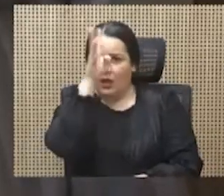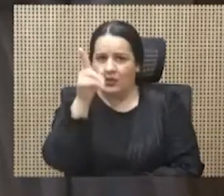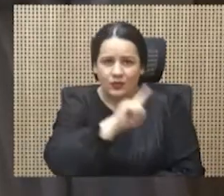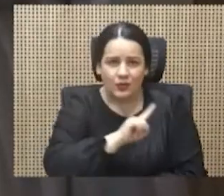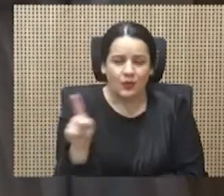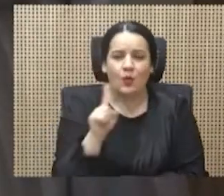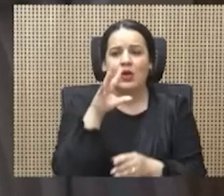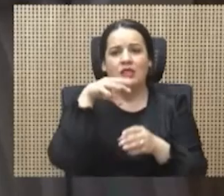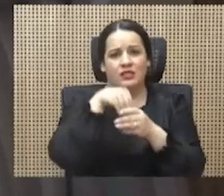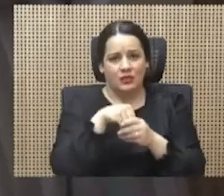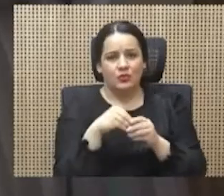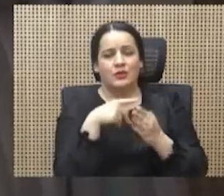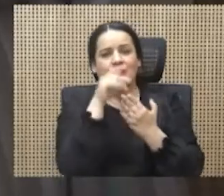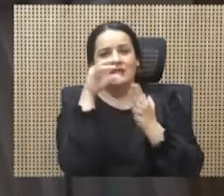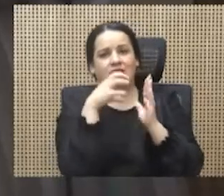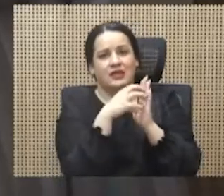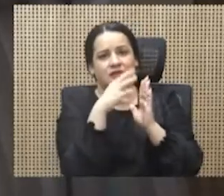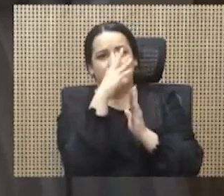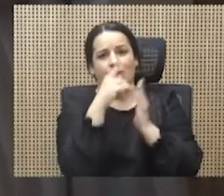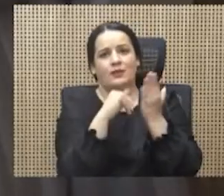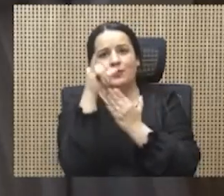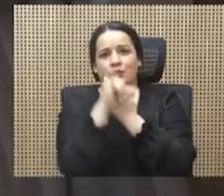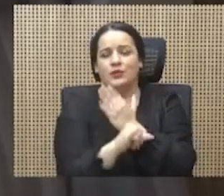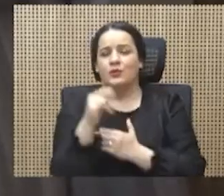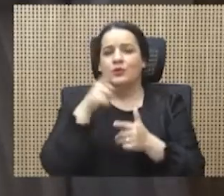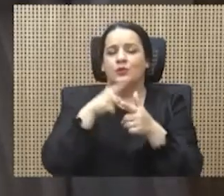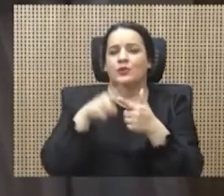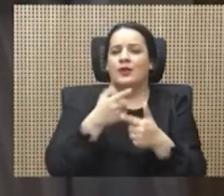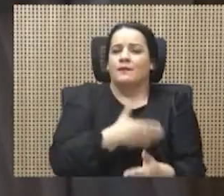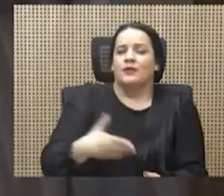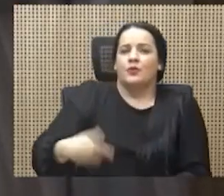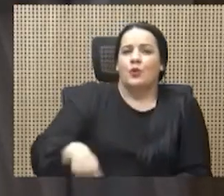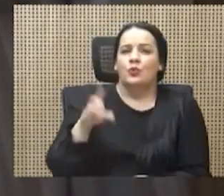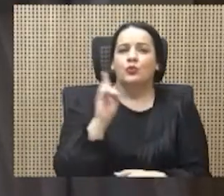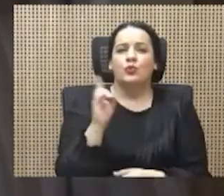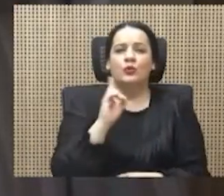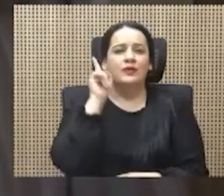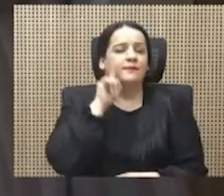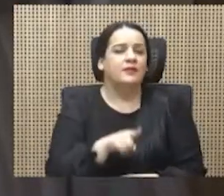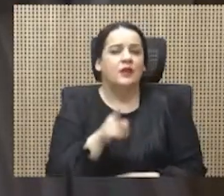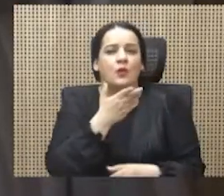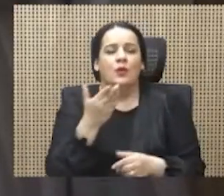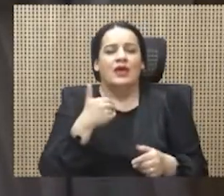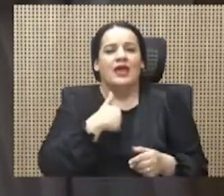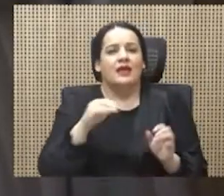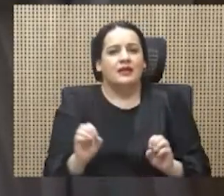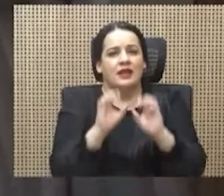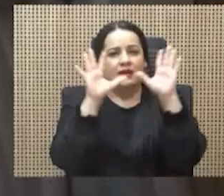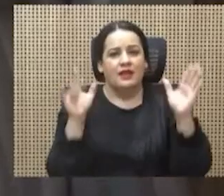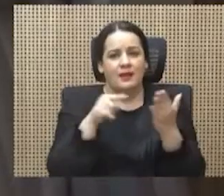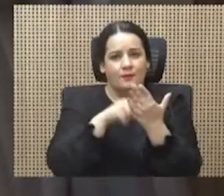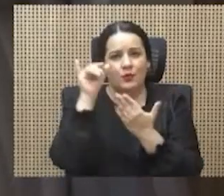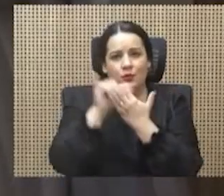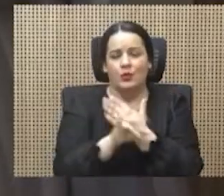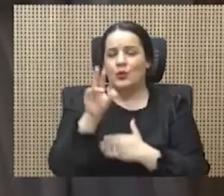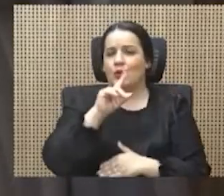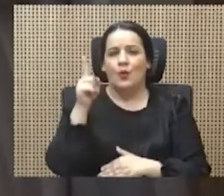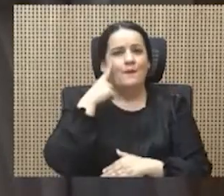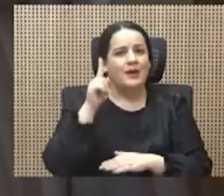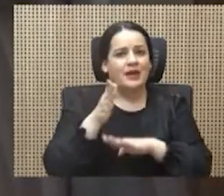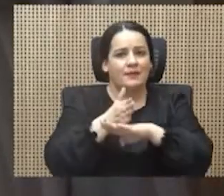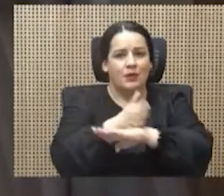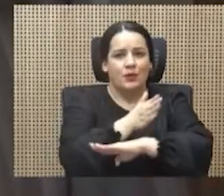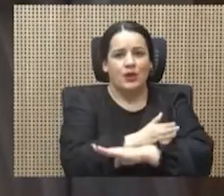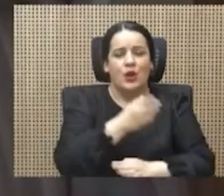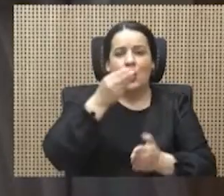está en los textos de los proyectos. Entonces, presidente, ¿dónde está la mentira? Lo que está claro es que estos proyectos no son para mejorar el